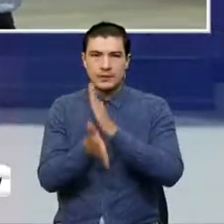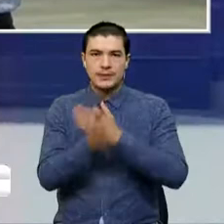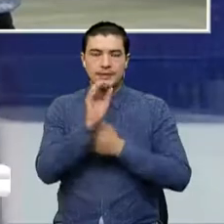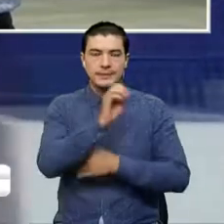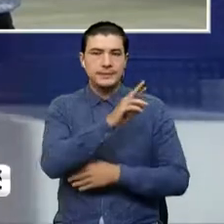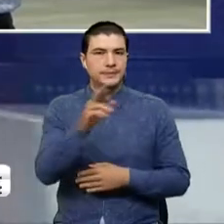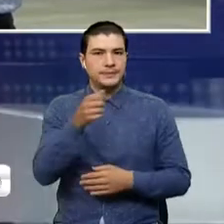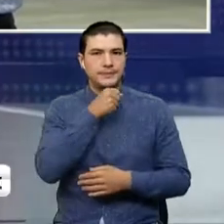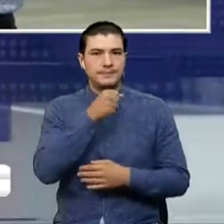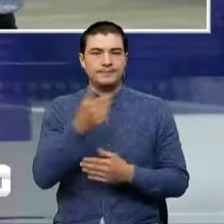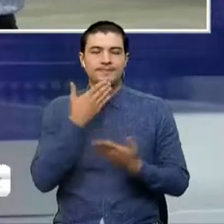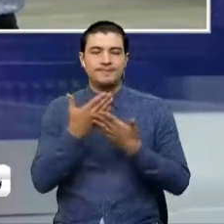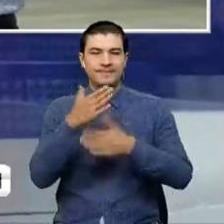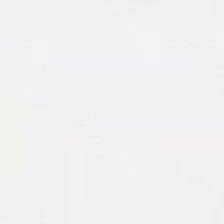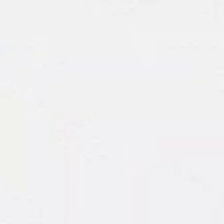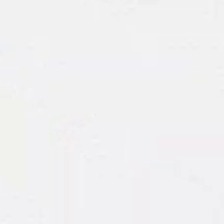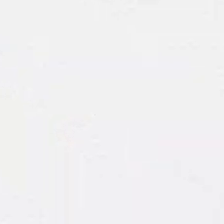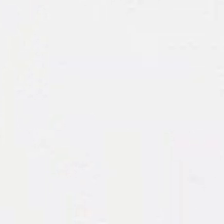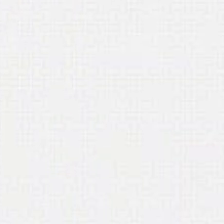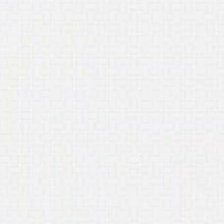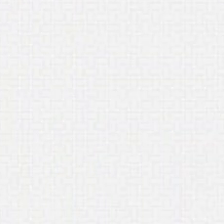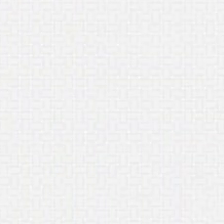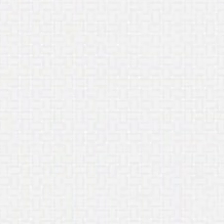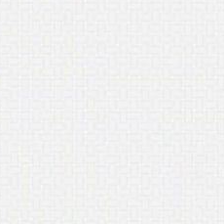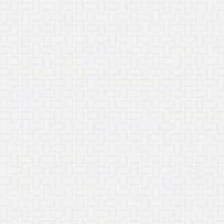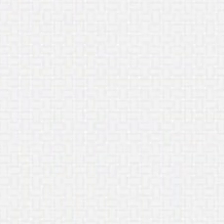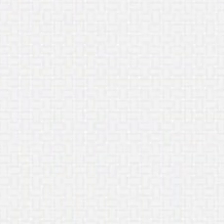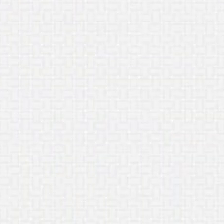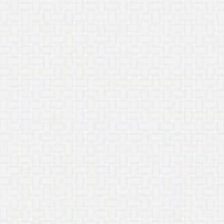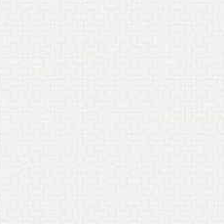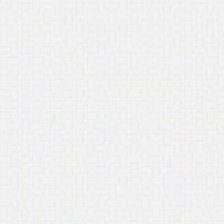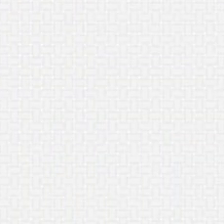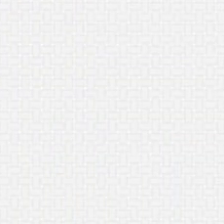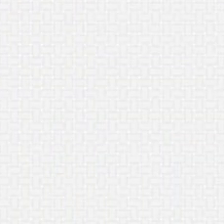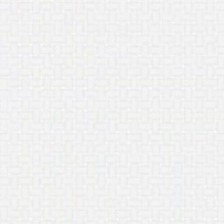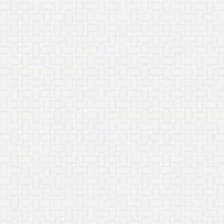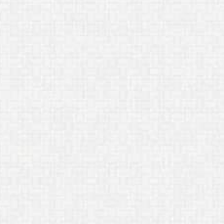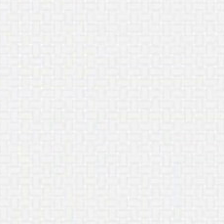castro para oriente noticias muy buenas tardes en antro toco